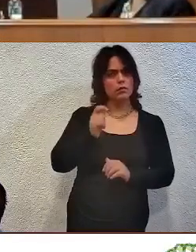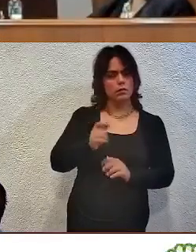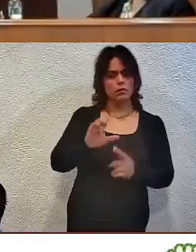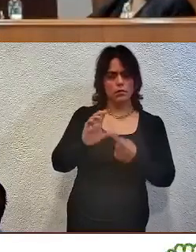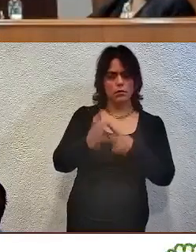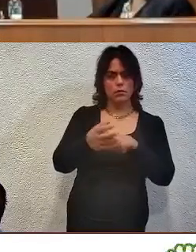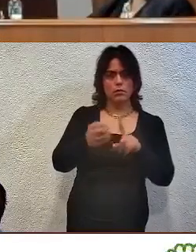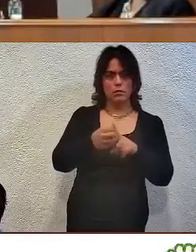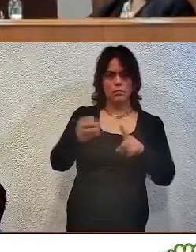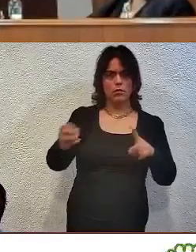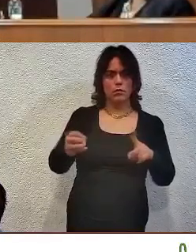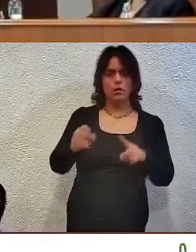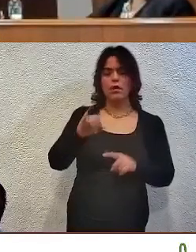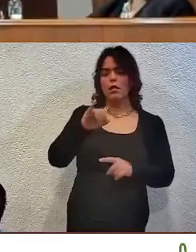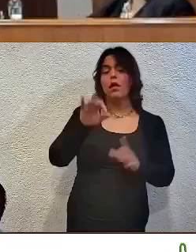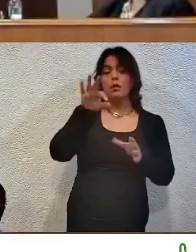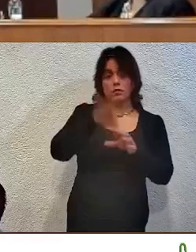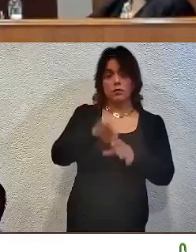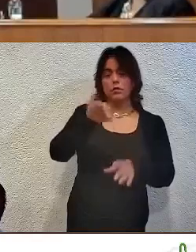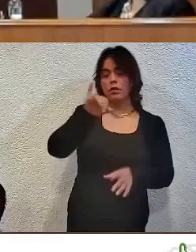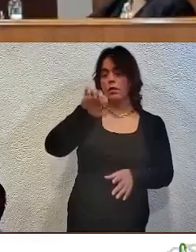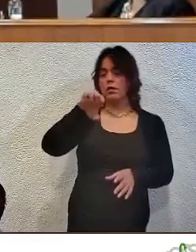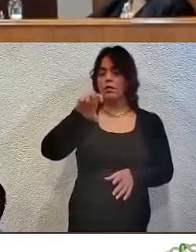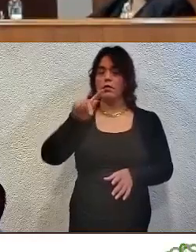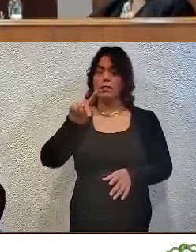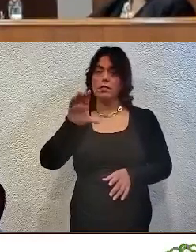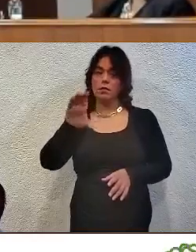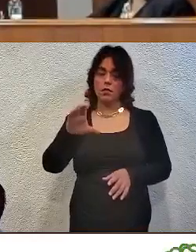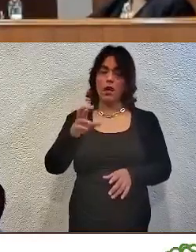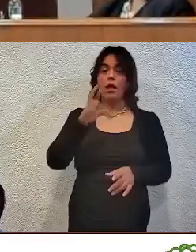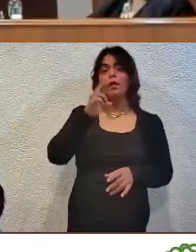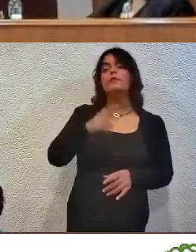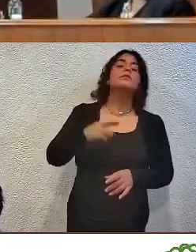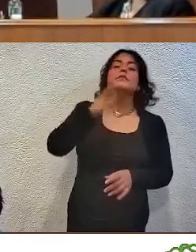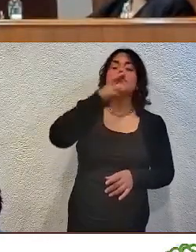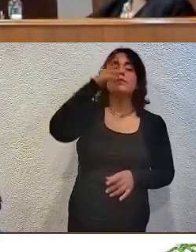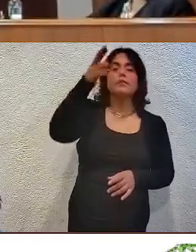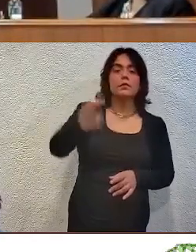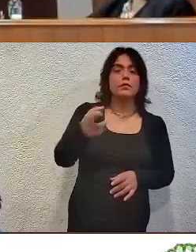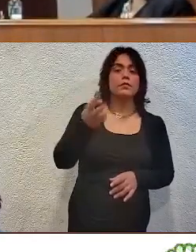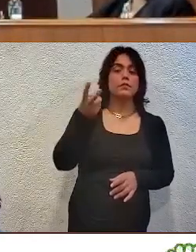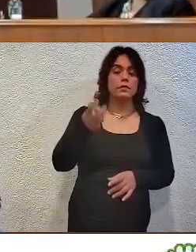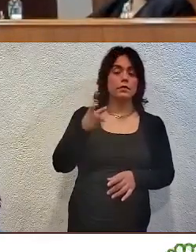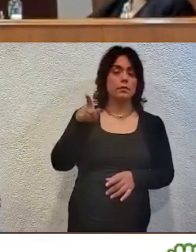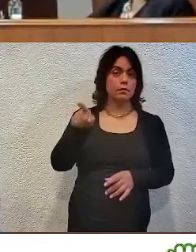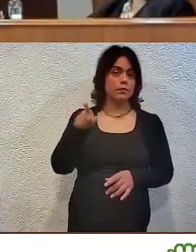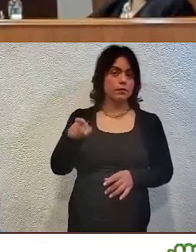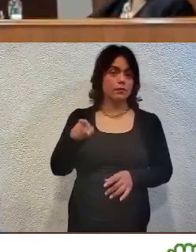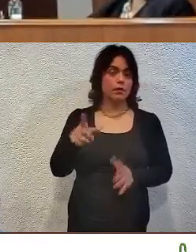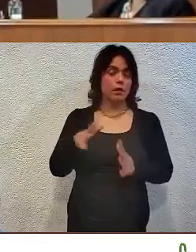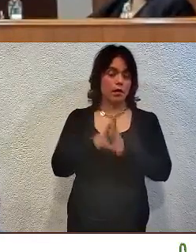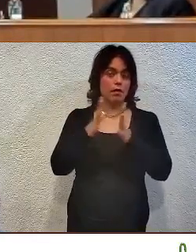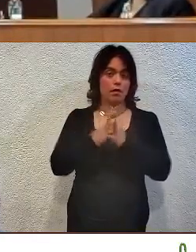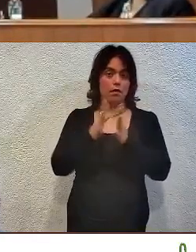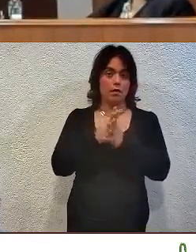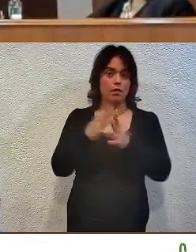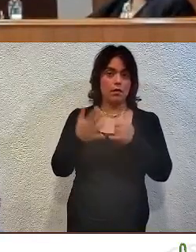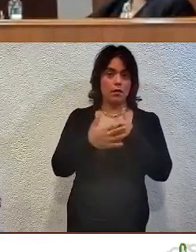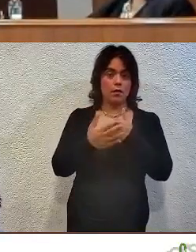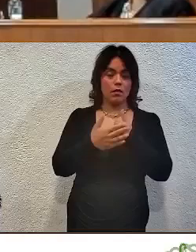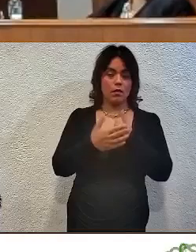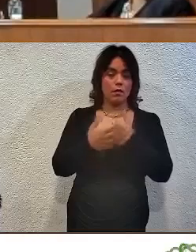Organización Electoral del IEPC Guerrero considere la resolución en caso de que la actora pretenda participar en el procedimiento